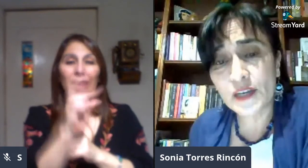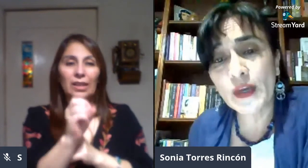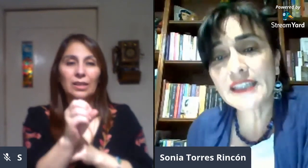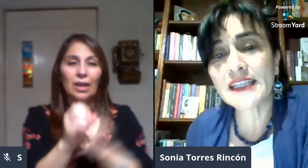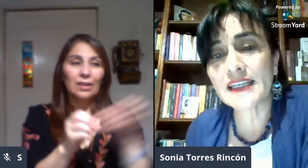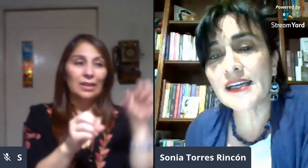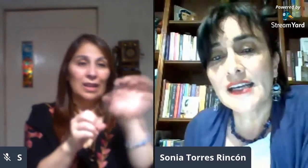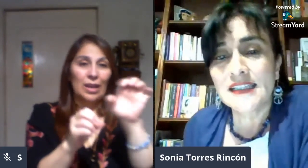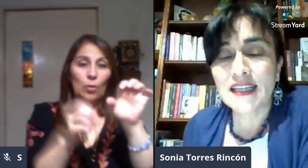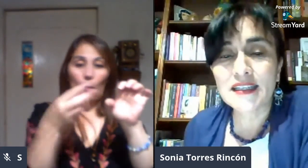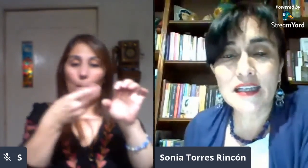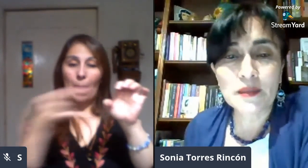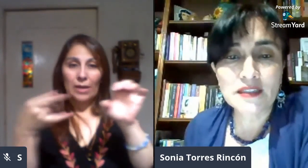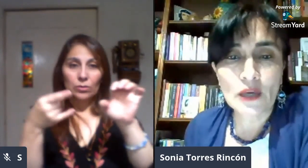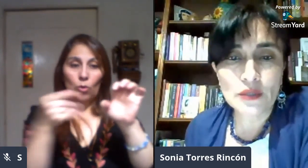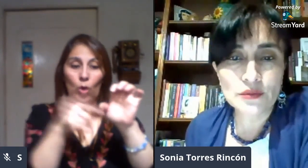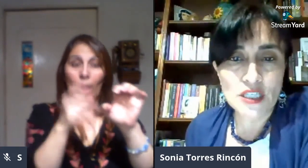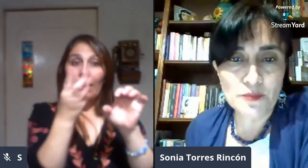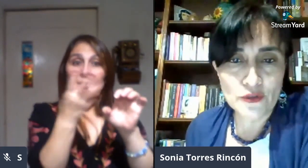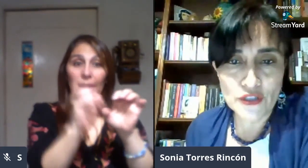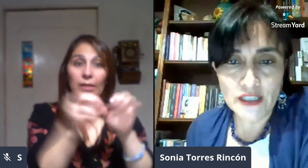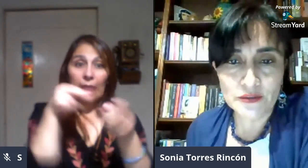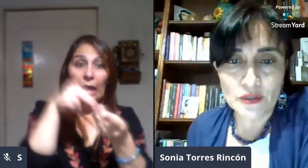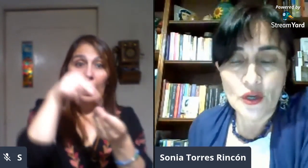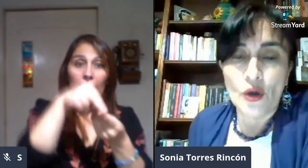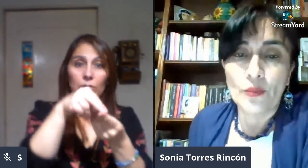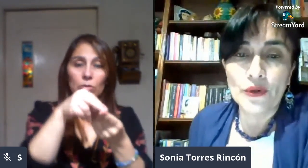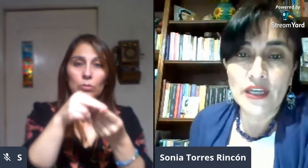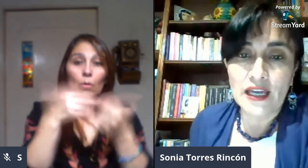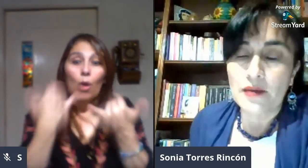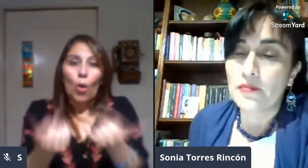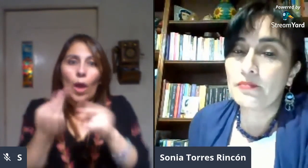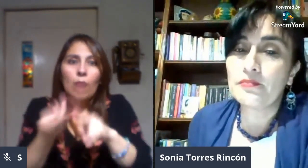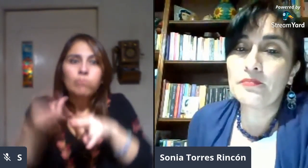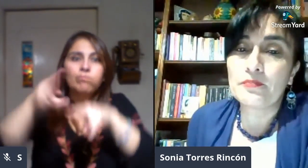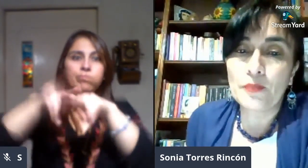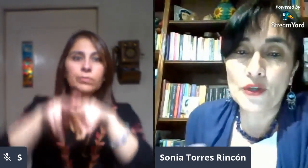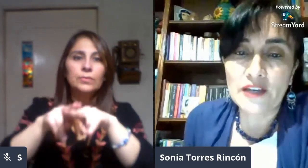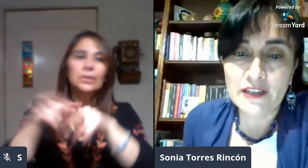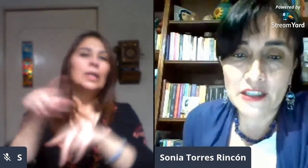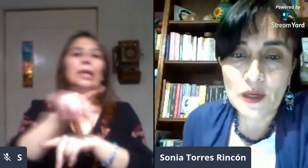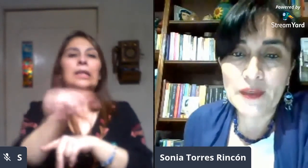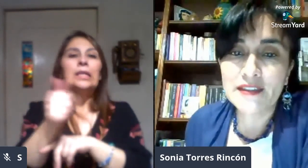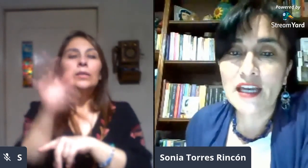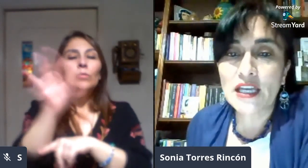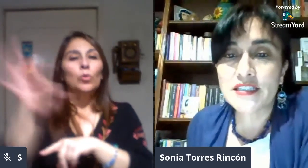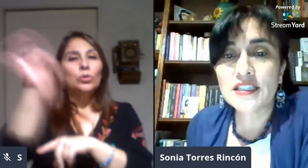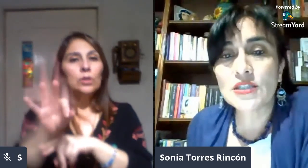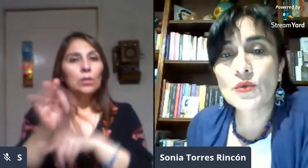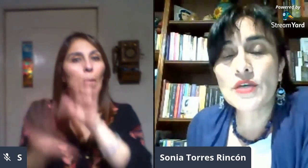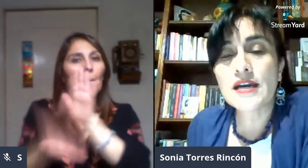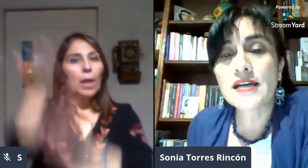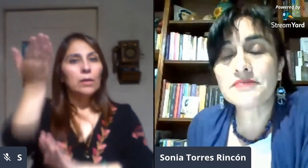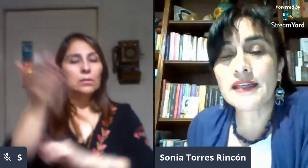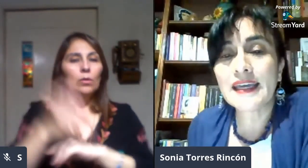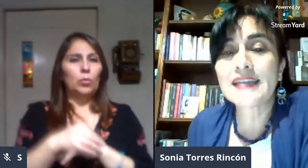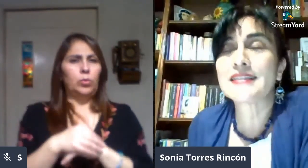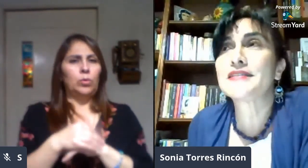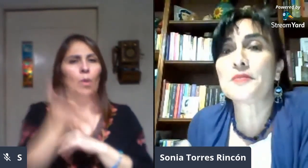de esta cuarentena se han incrementado en un 10%. ¿Por qué? Porque efectivamente hay allí